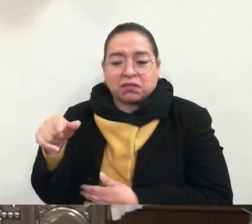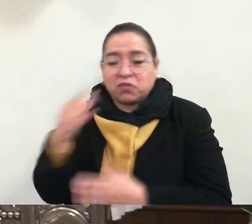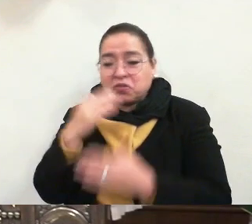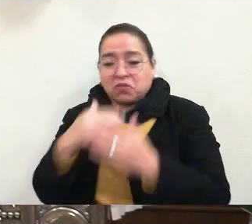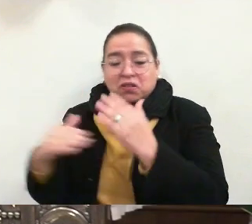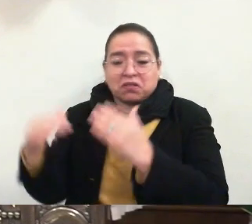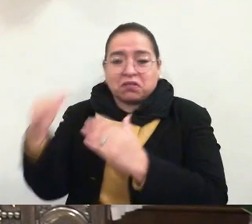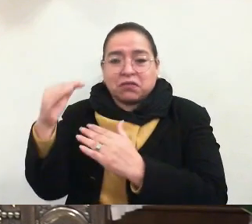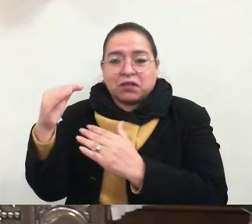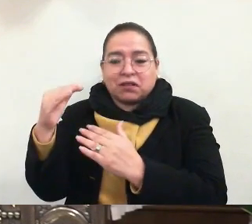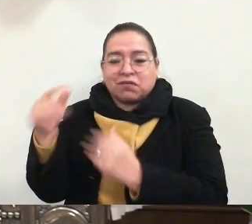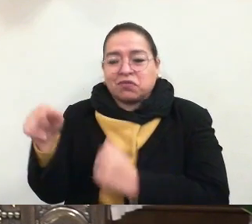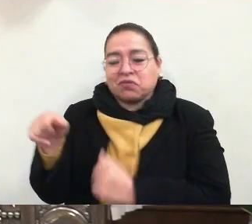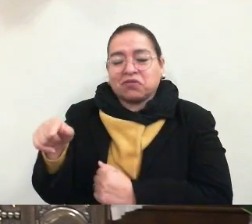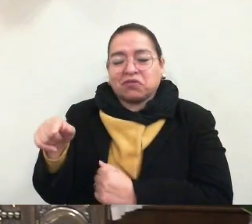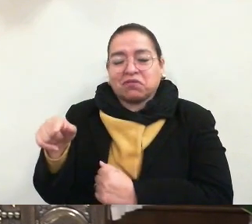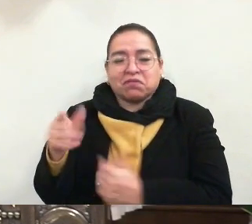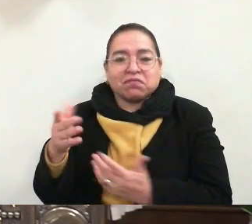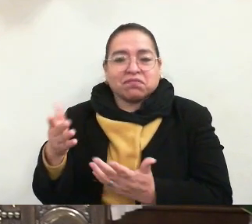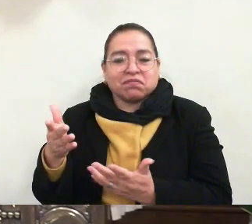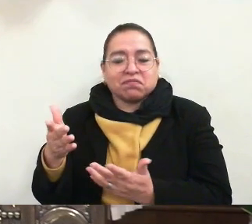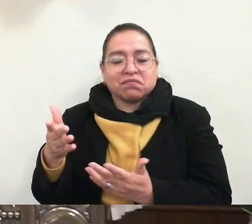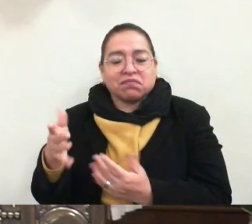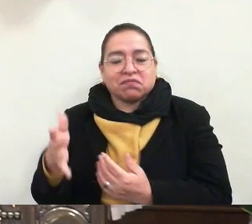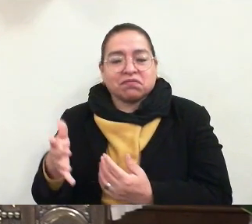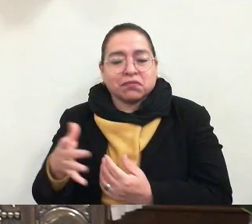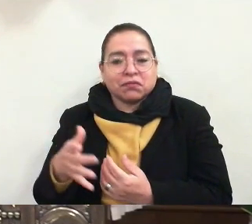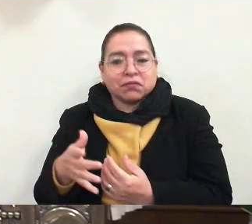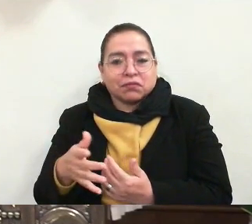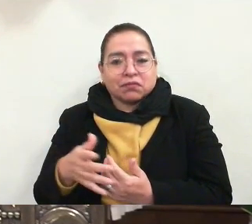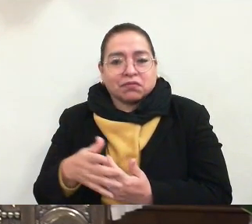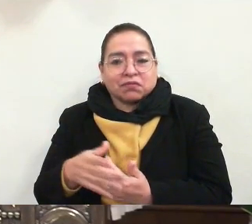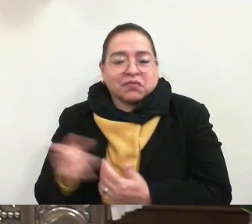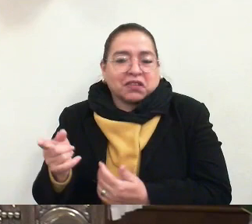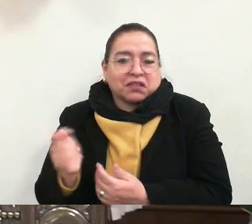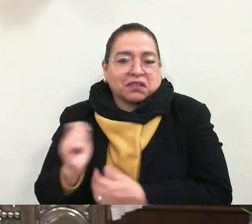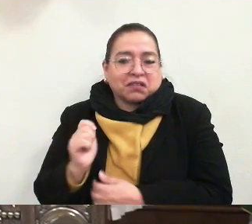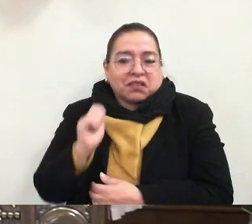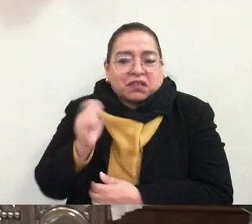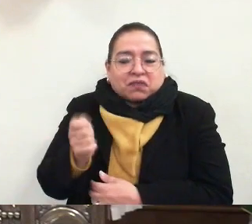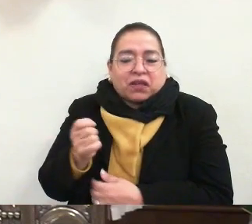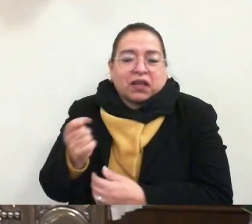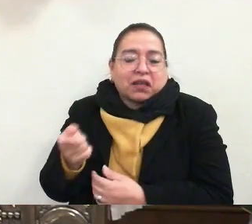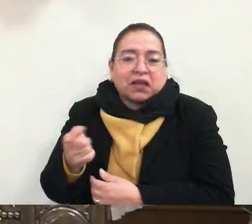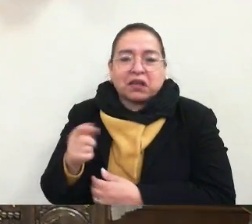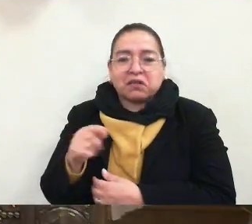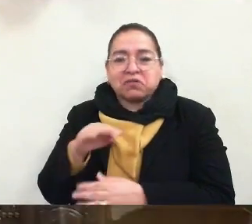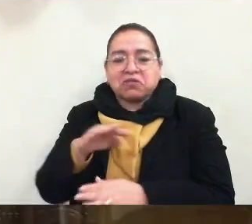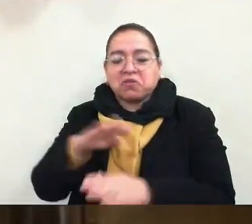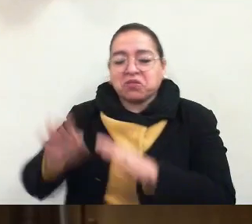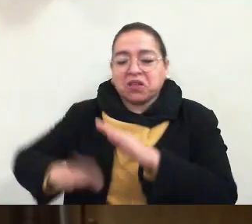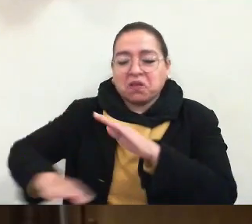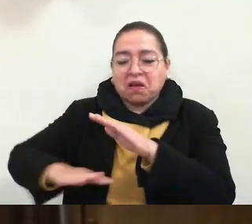era alguien que no recibía las bendiciones de Dios.